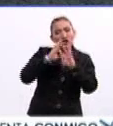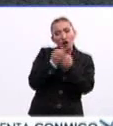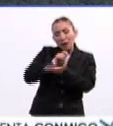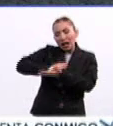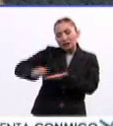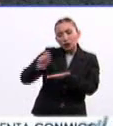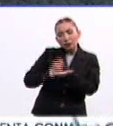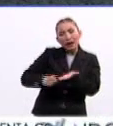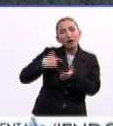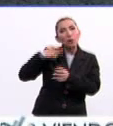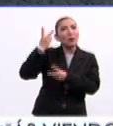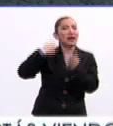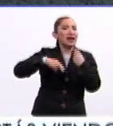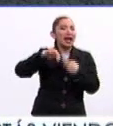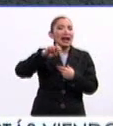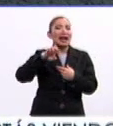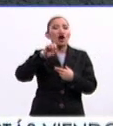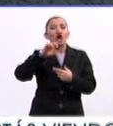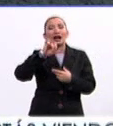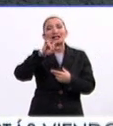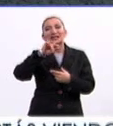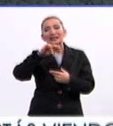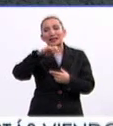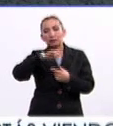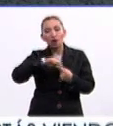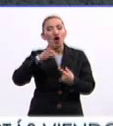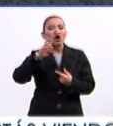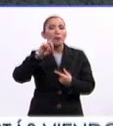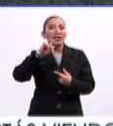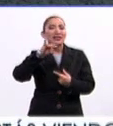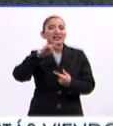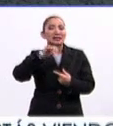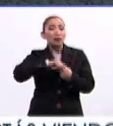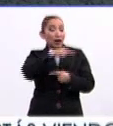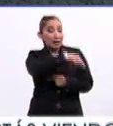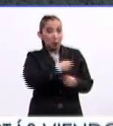el neoclasicismo, el romanticismo y la poesía de Sor Juana